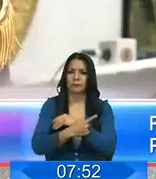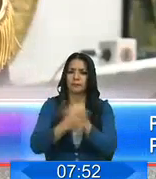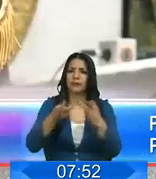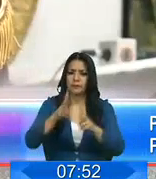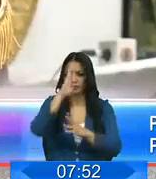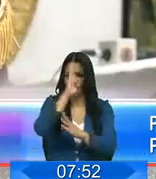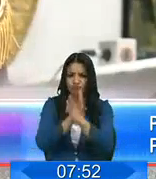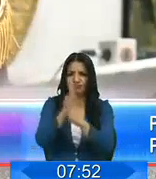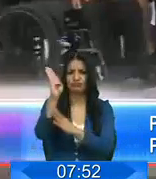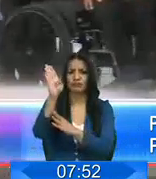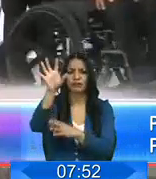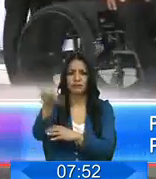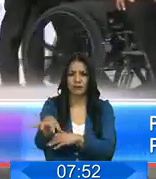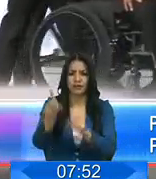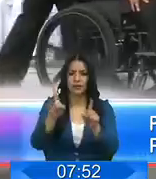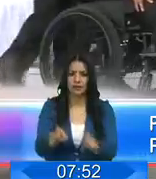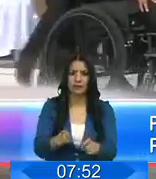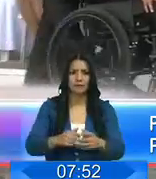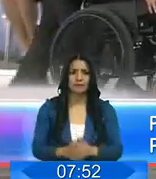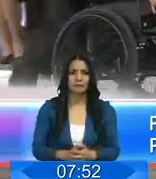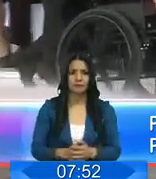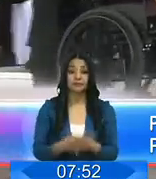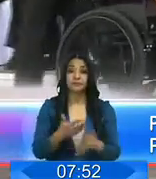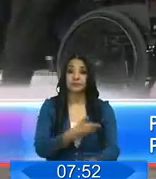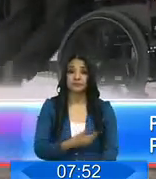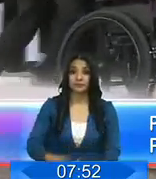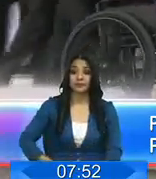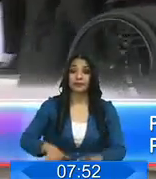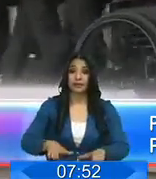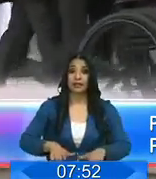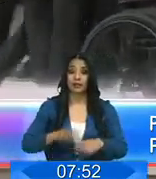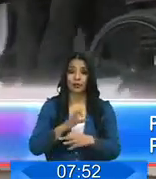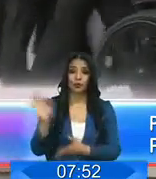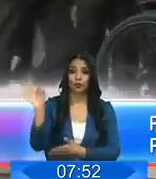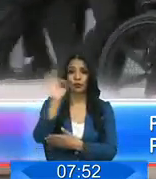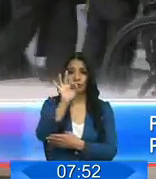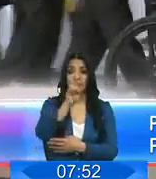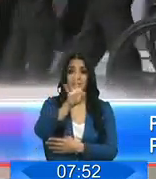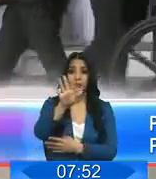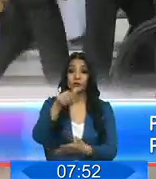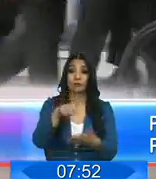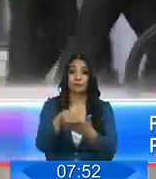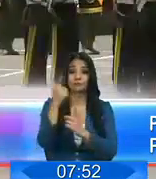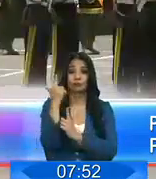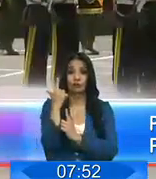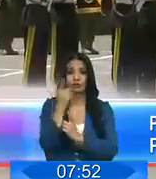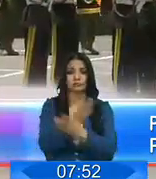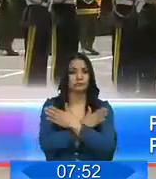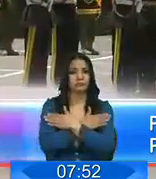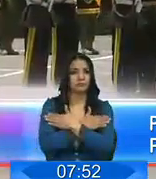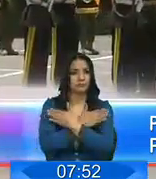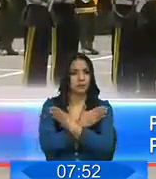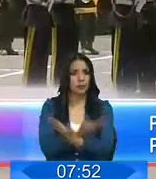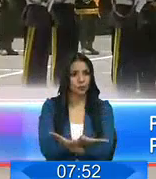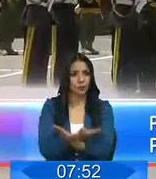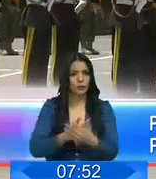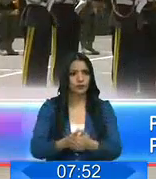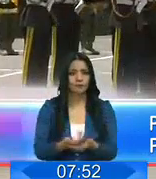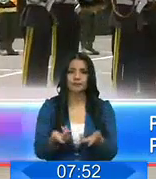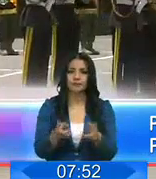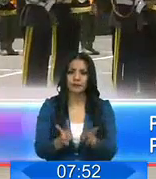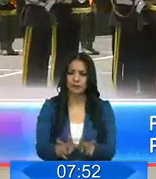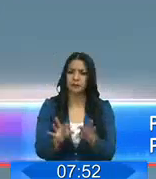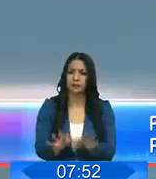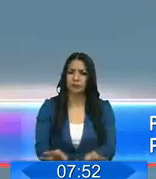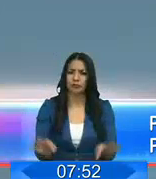lealtad al Estado. Era turno del presidente Moreno, saludó a los más de 25 mil soldados, al mismo tiempo enfatizó en la necesidad